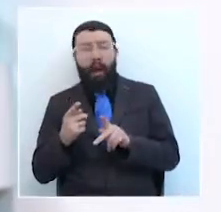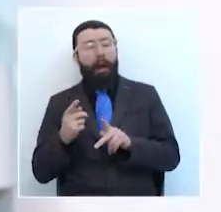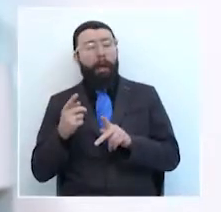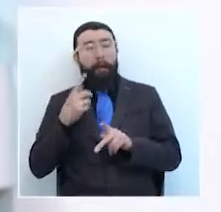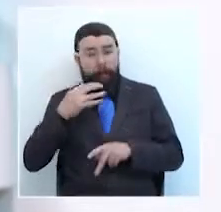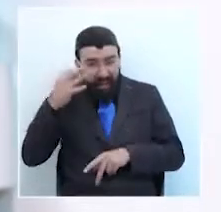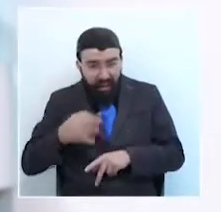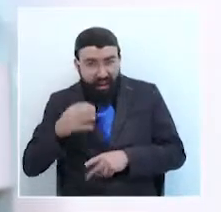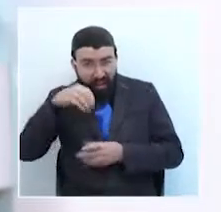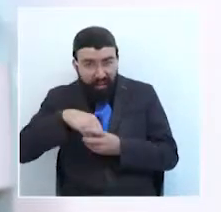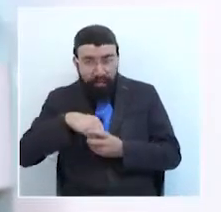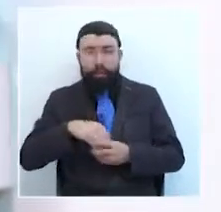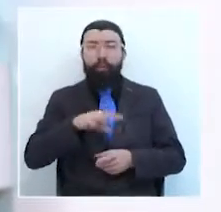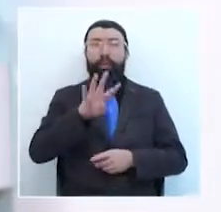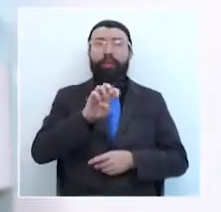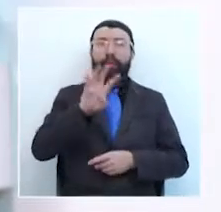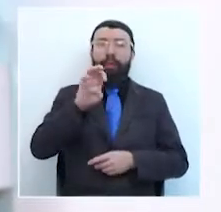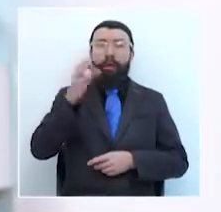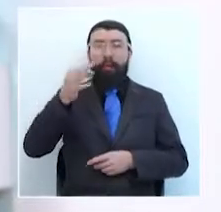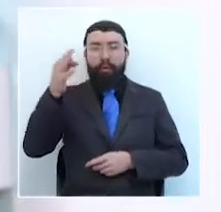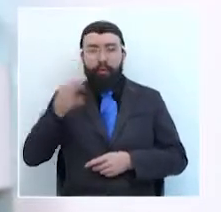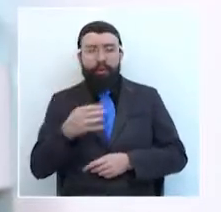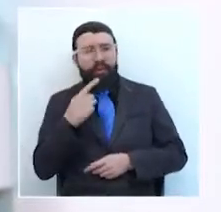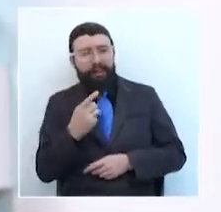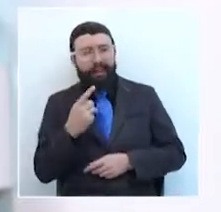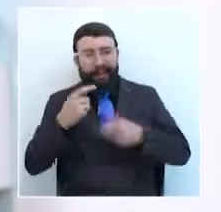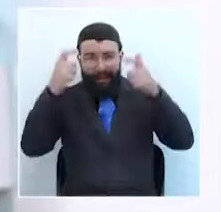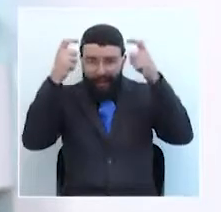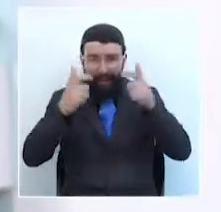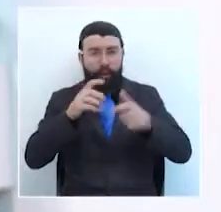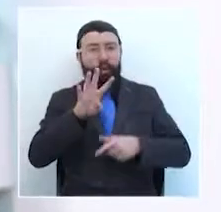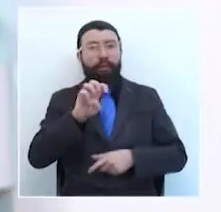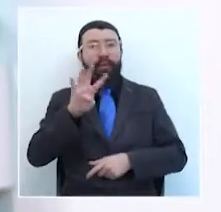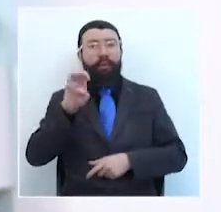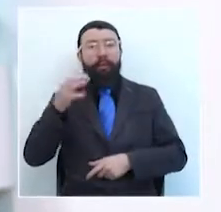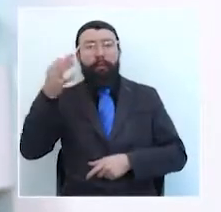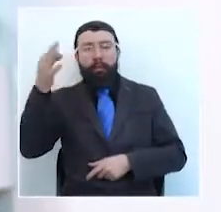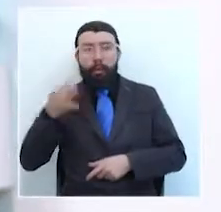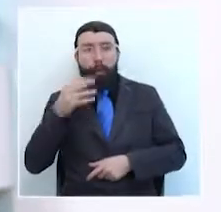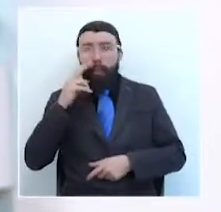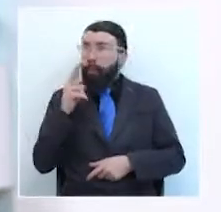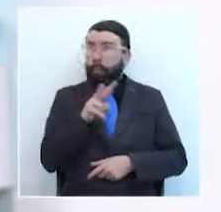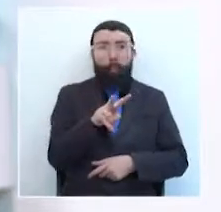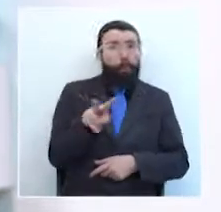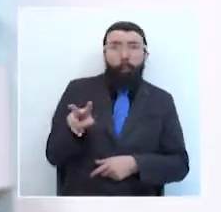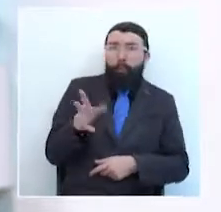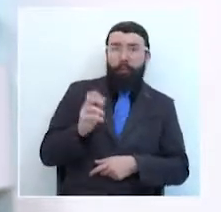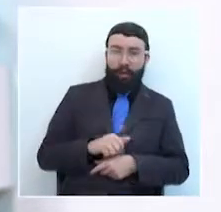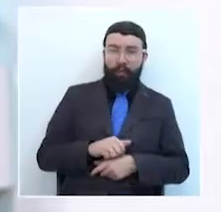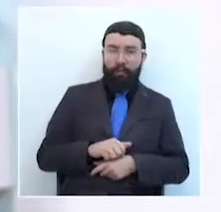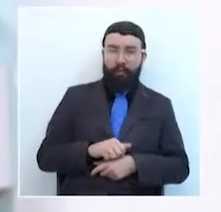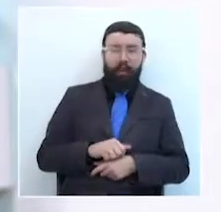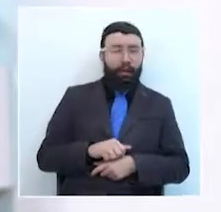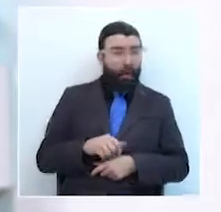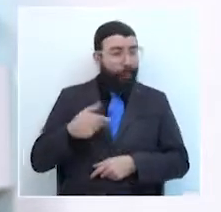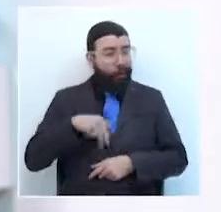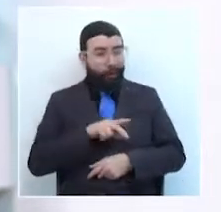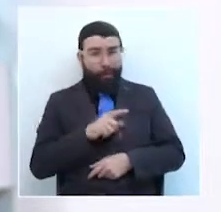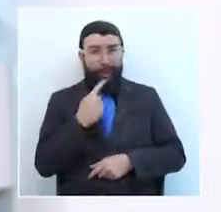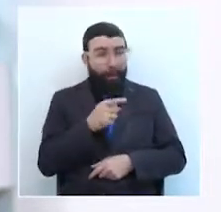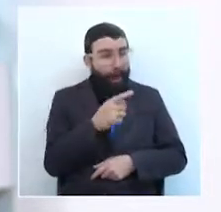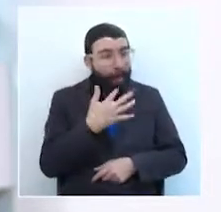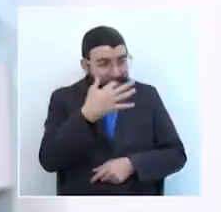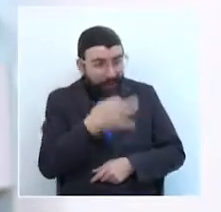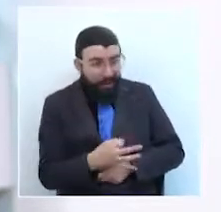99% que ellos llaman el reino del 99% que no vemos y lo que nosotros entre comillas llamamos realidad